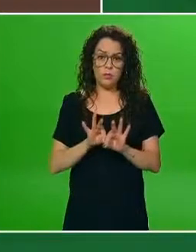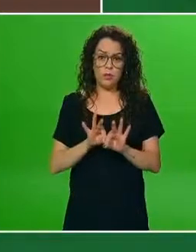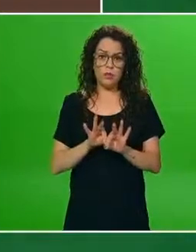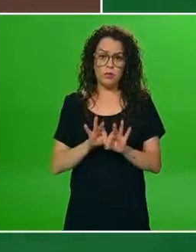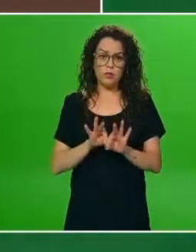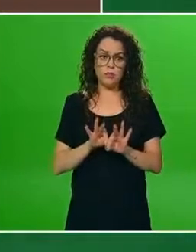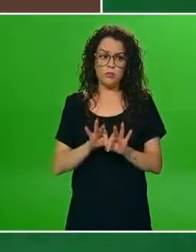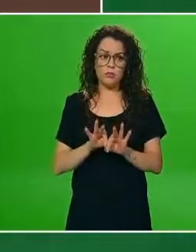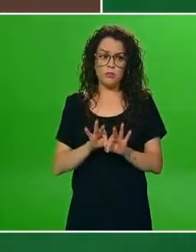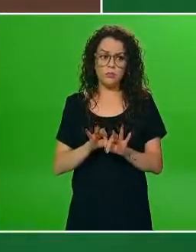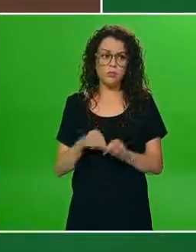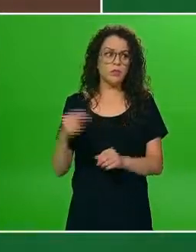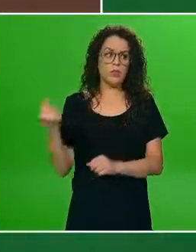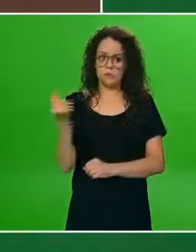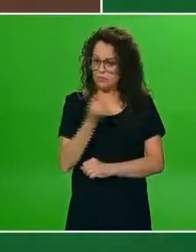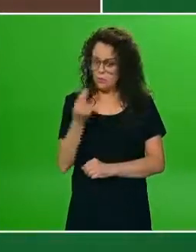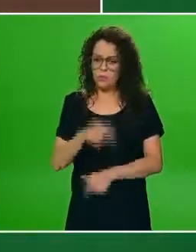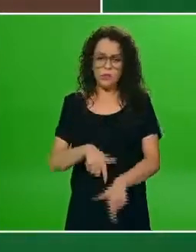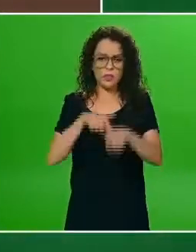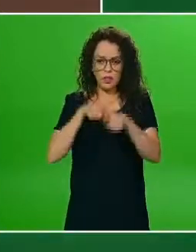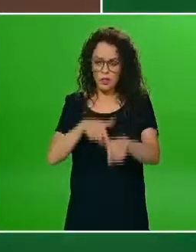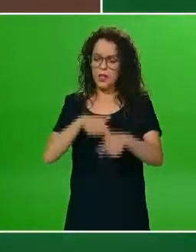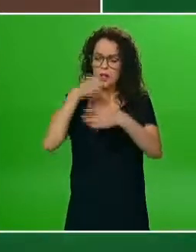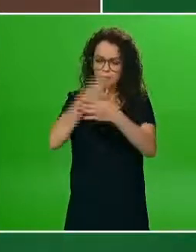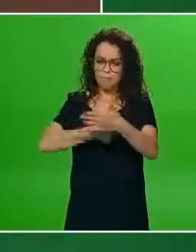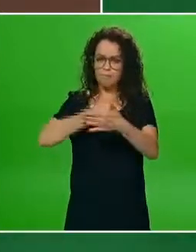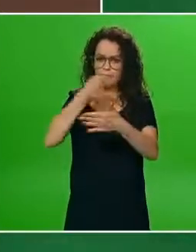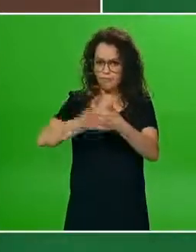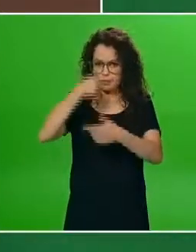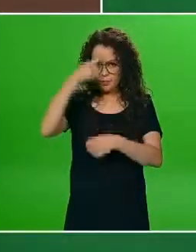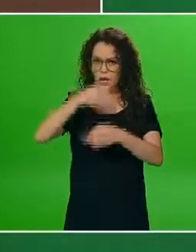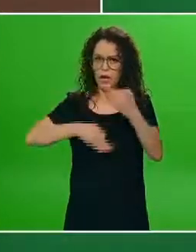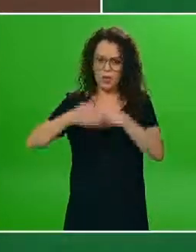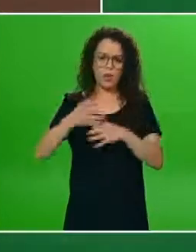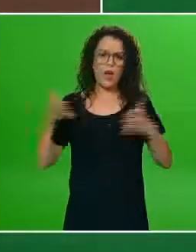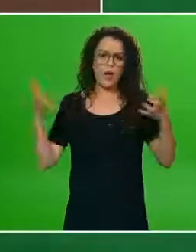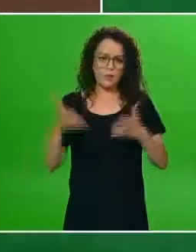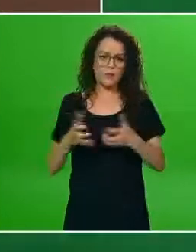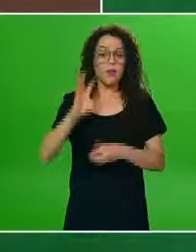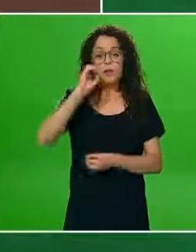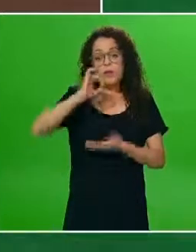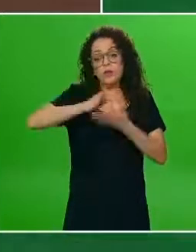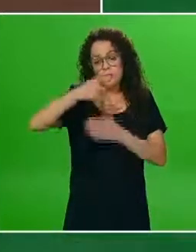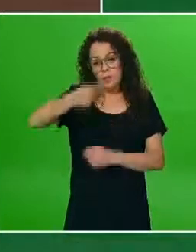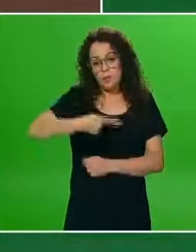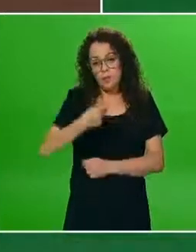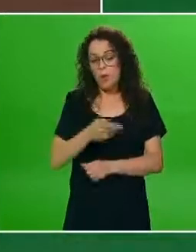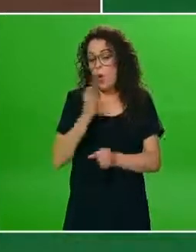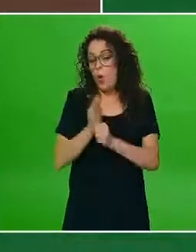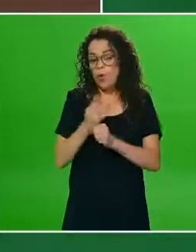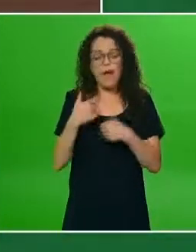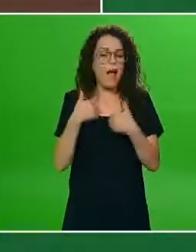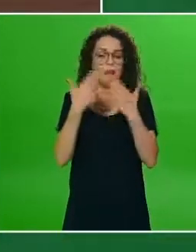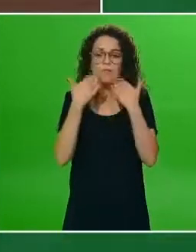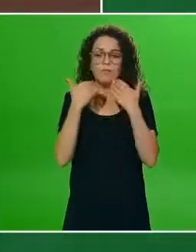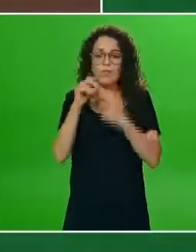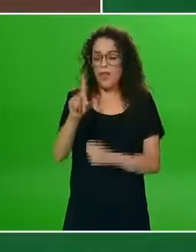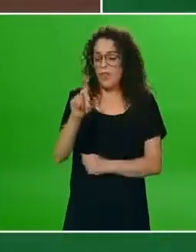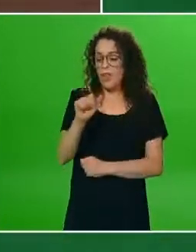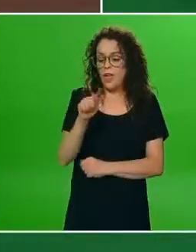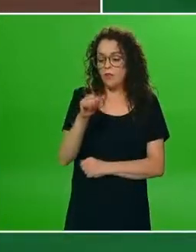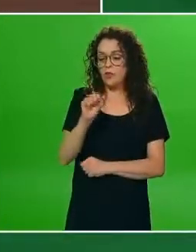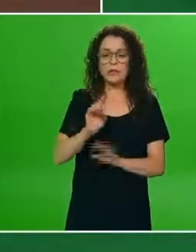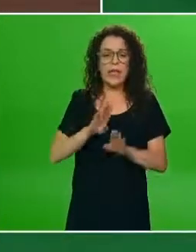lineamientos y se tiene que insistir en ello. Entonces, pero bueno, gracias por la pregunta. No tenemos los datos, o no tengo yo los datos ahora